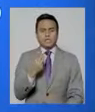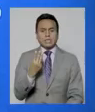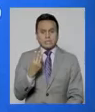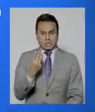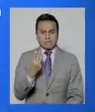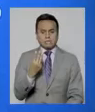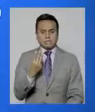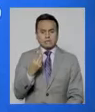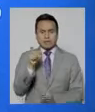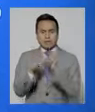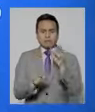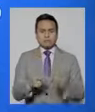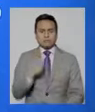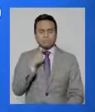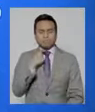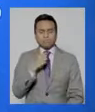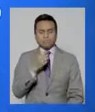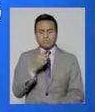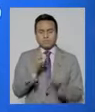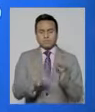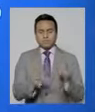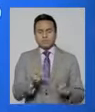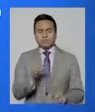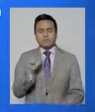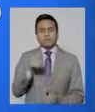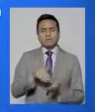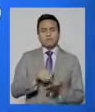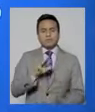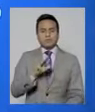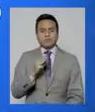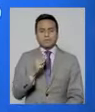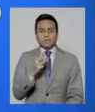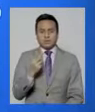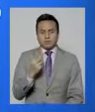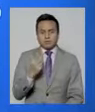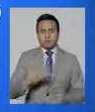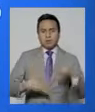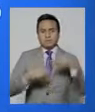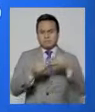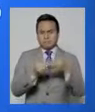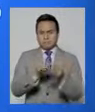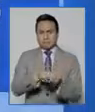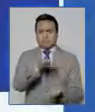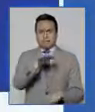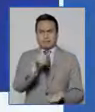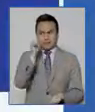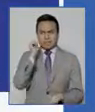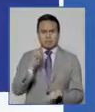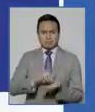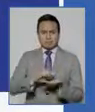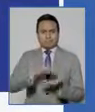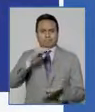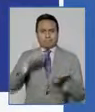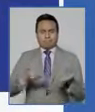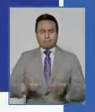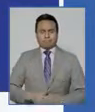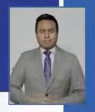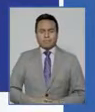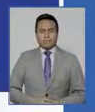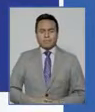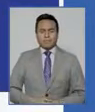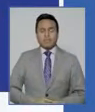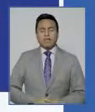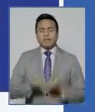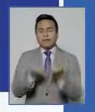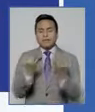174.293 casos positivos, es decir, 6.938 adicionales a los del día de ayer. En cuanto